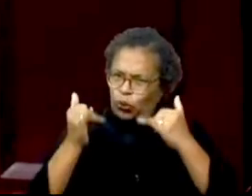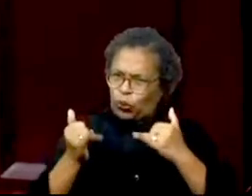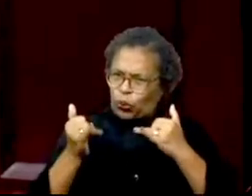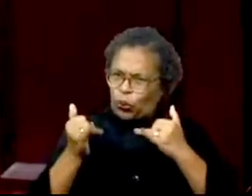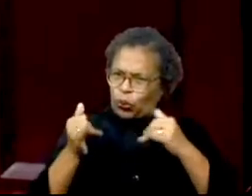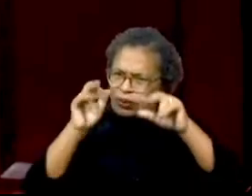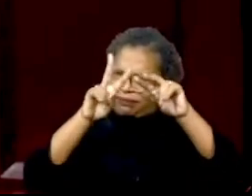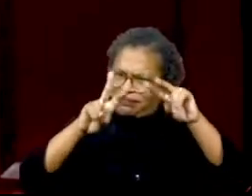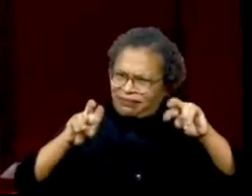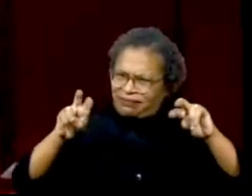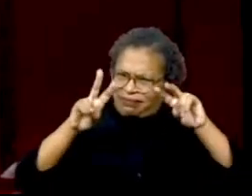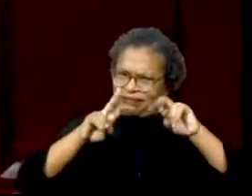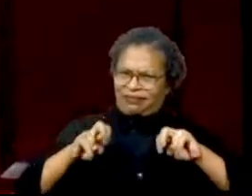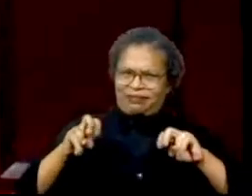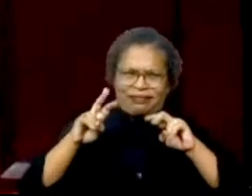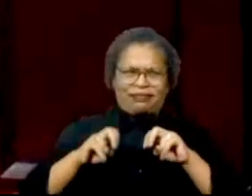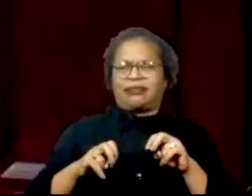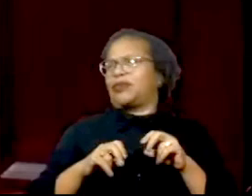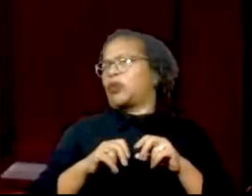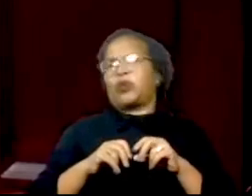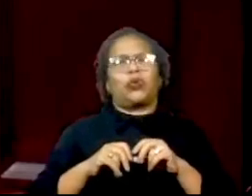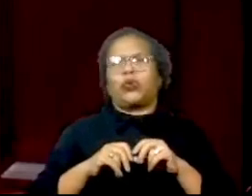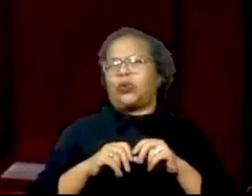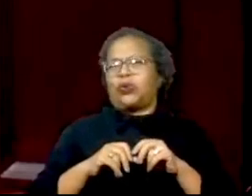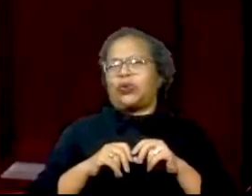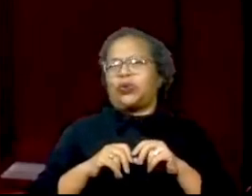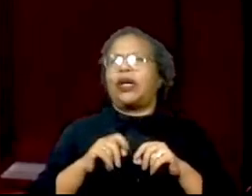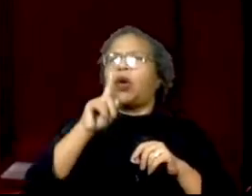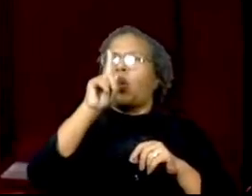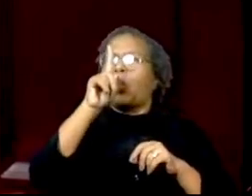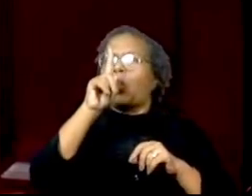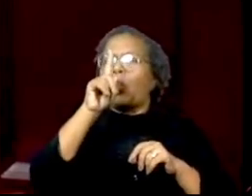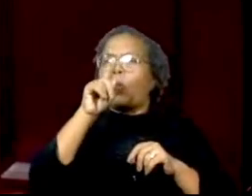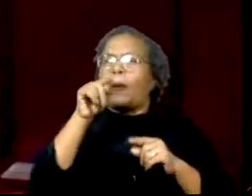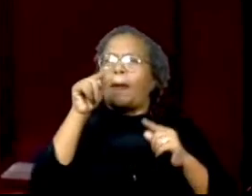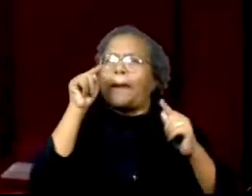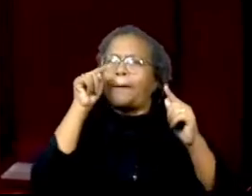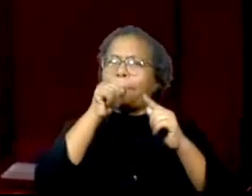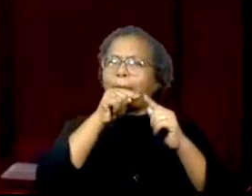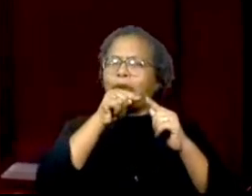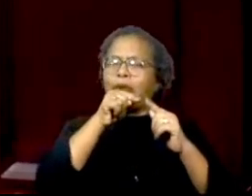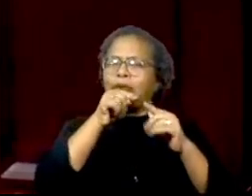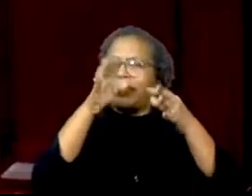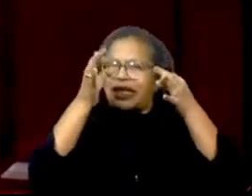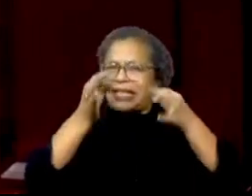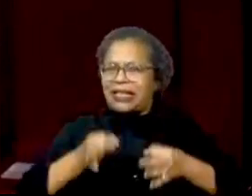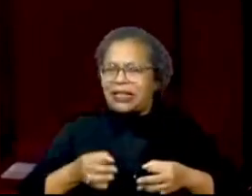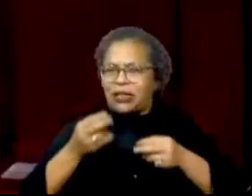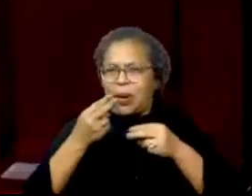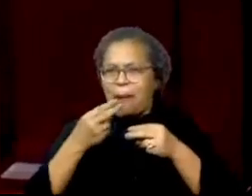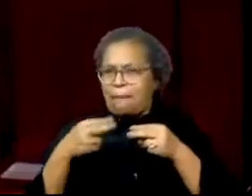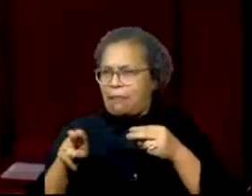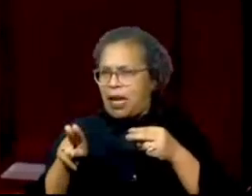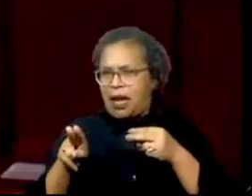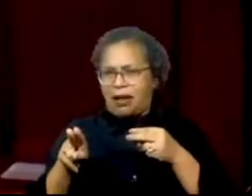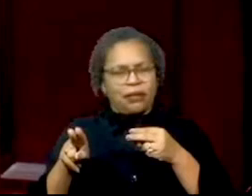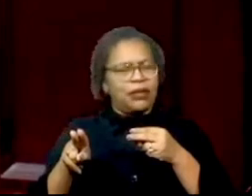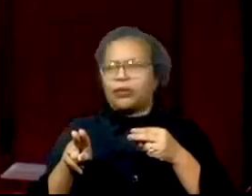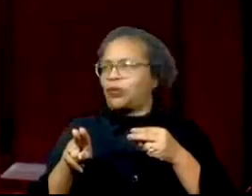como un punto transitorio, ni dentro del articulado